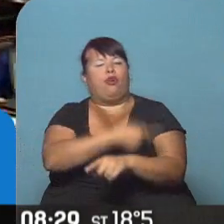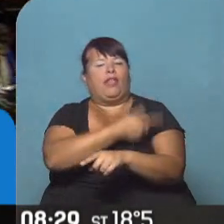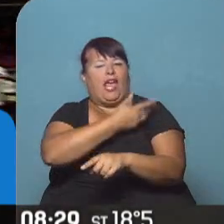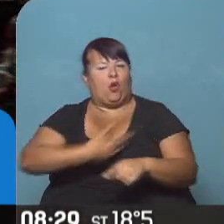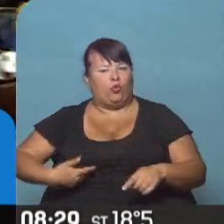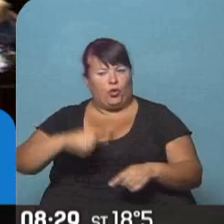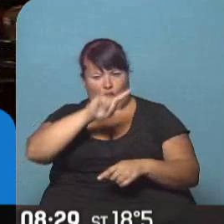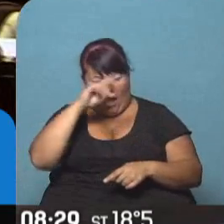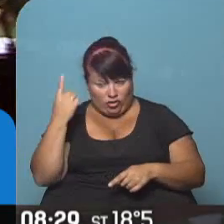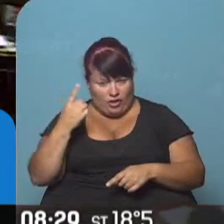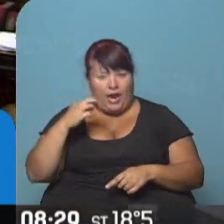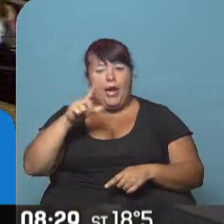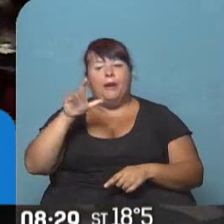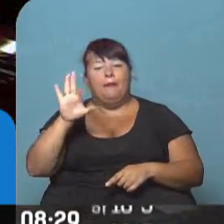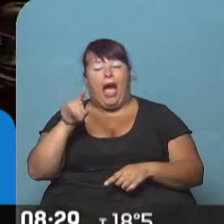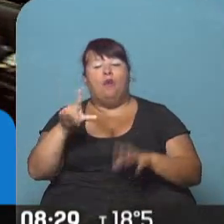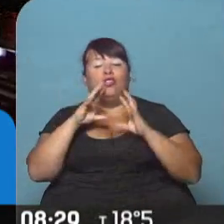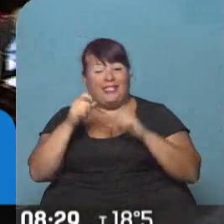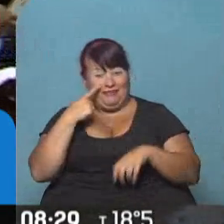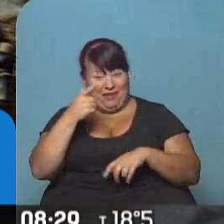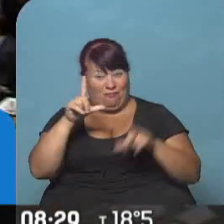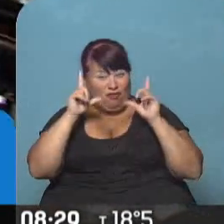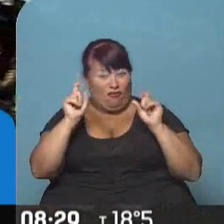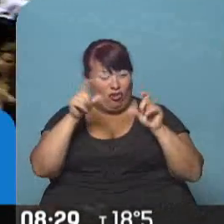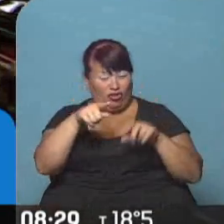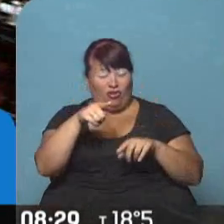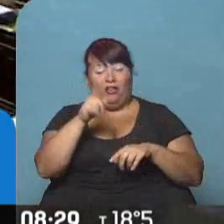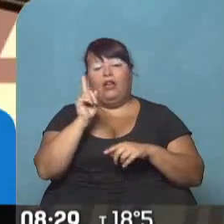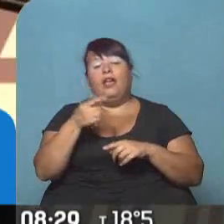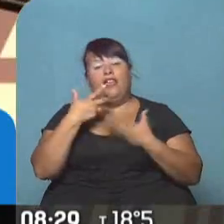Ejecutivo Nacional. Pablo Cluselias, ahí lo veíamos en imagen, defendió este proyecto.